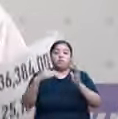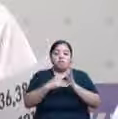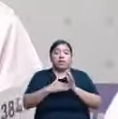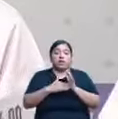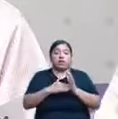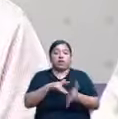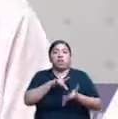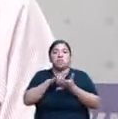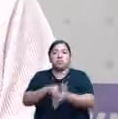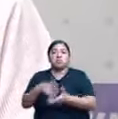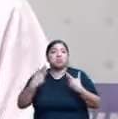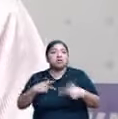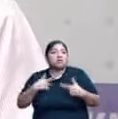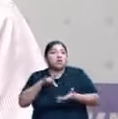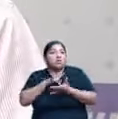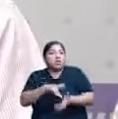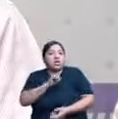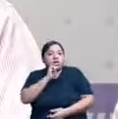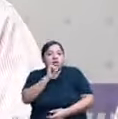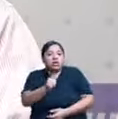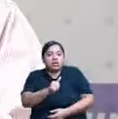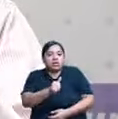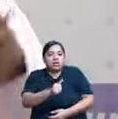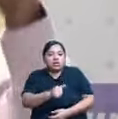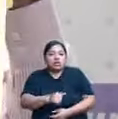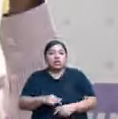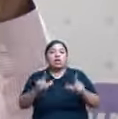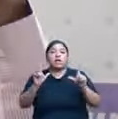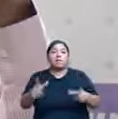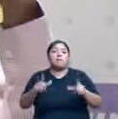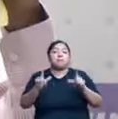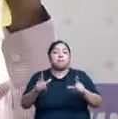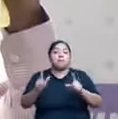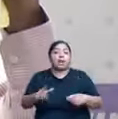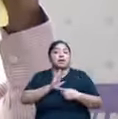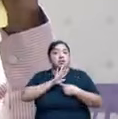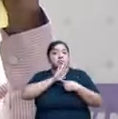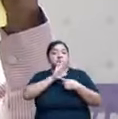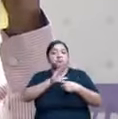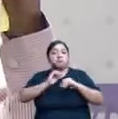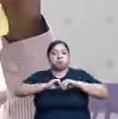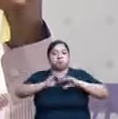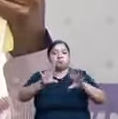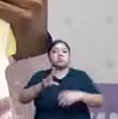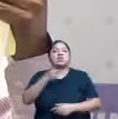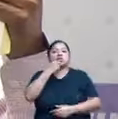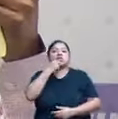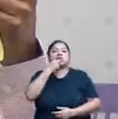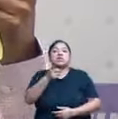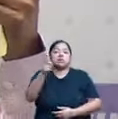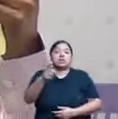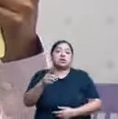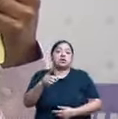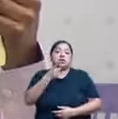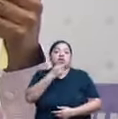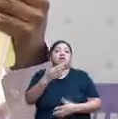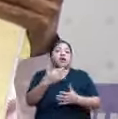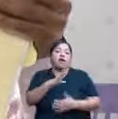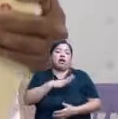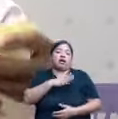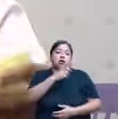nunca llegaron a la gente? La página de transparencia no miente. En su declaración patrimonial dijo que está